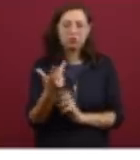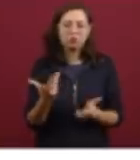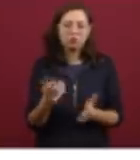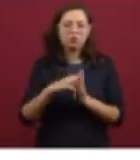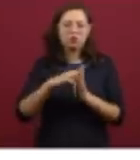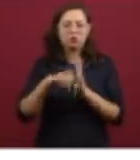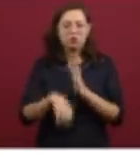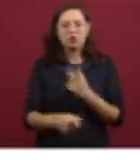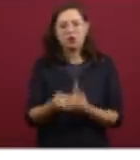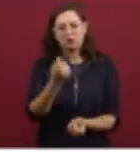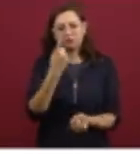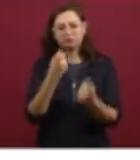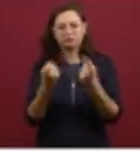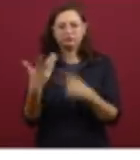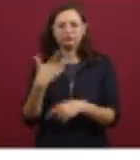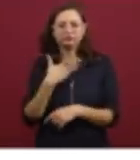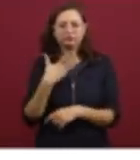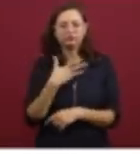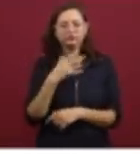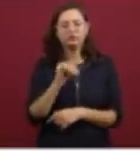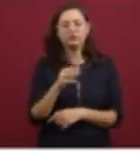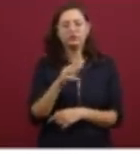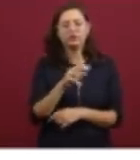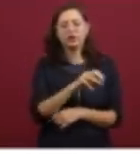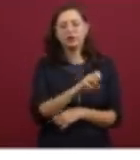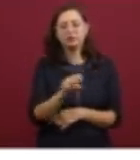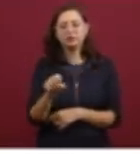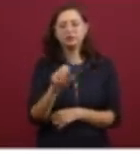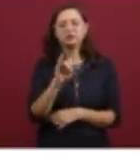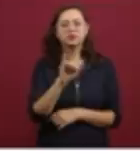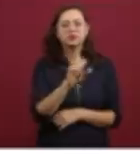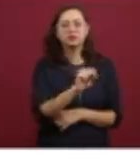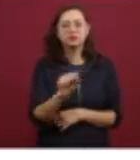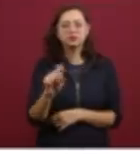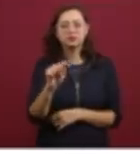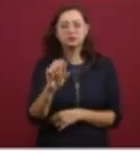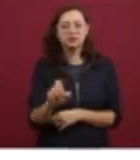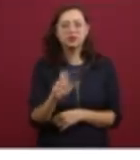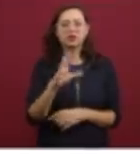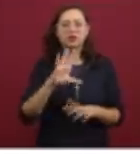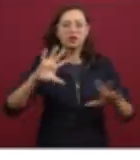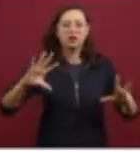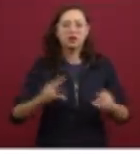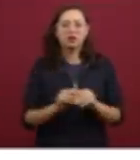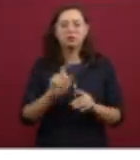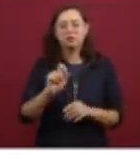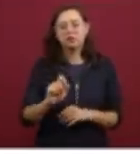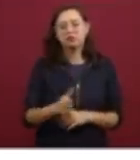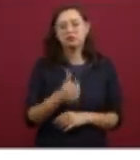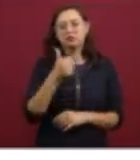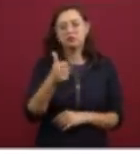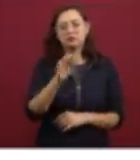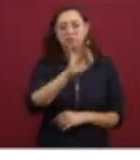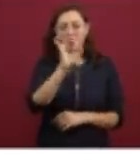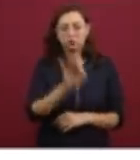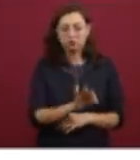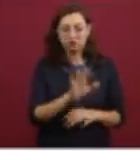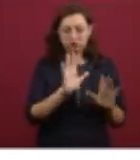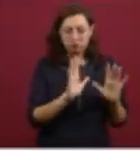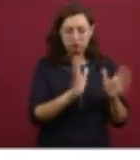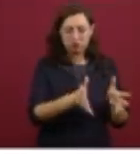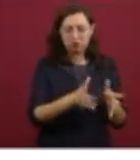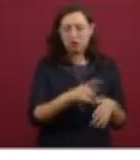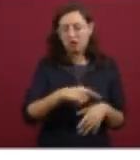social, estamos hablando de 26%, que hemos insistido que el programa es para quien no tuviera seguridad social, pero